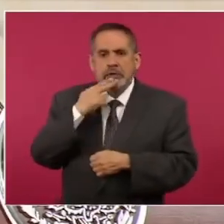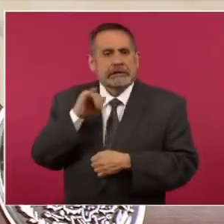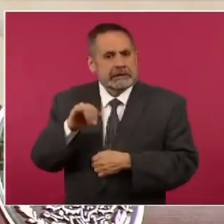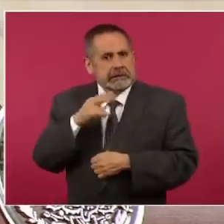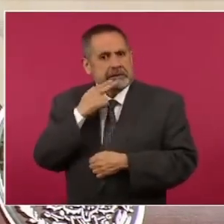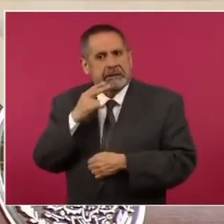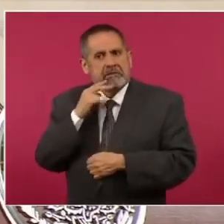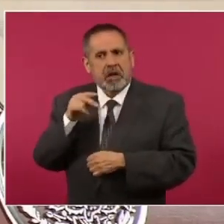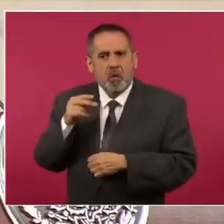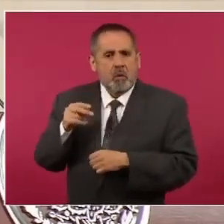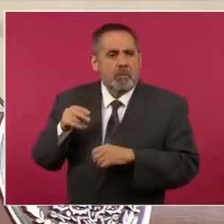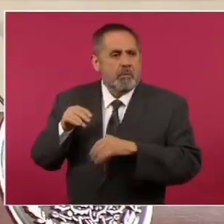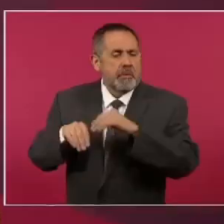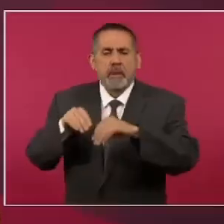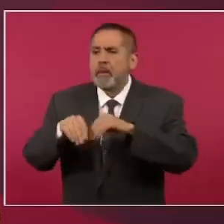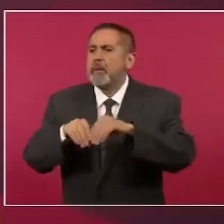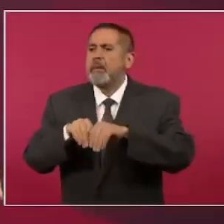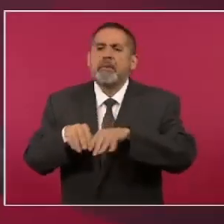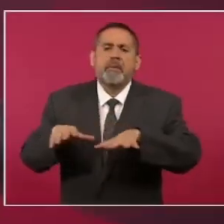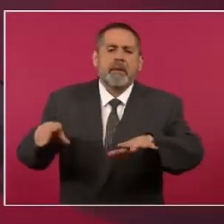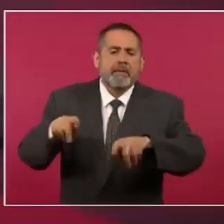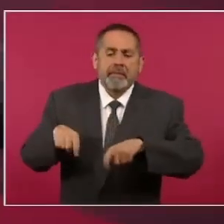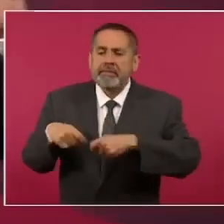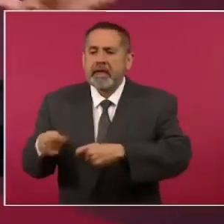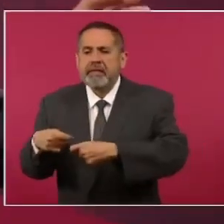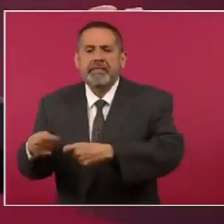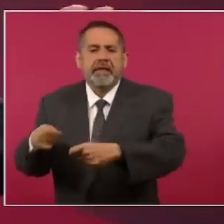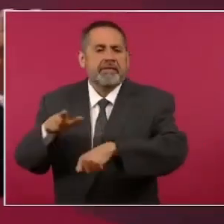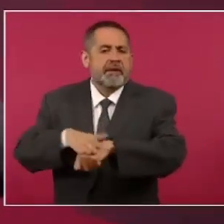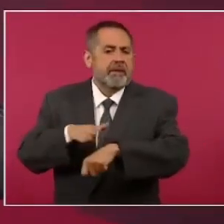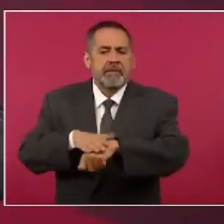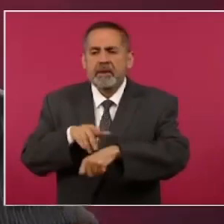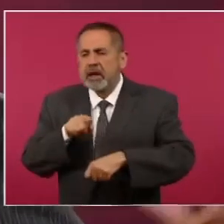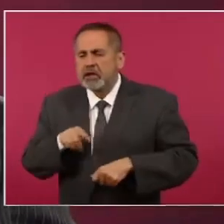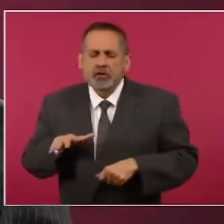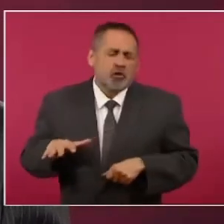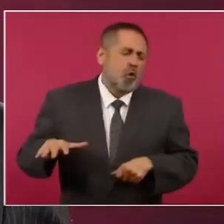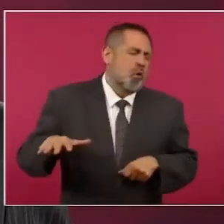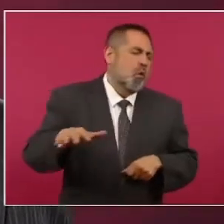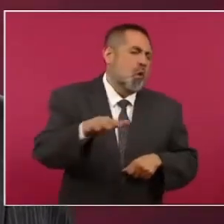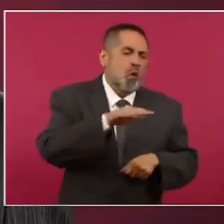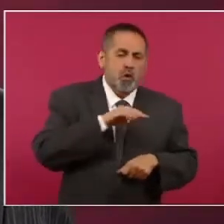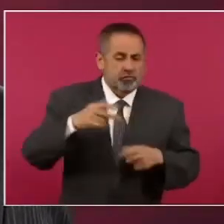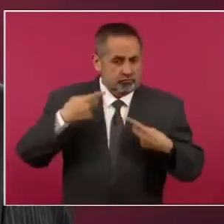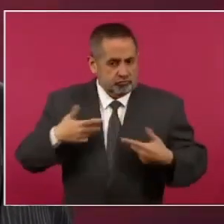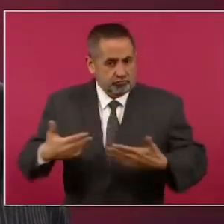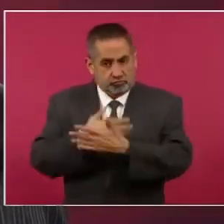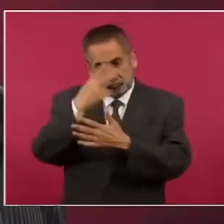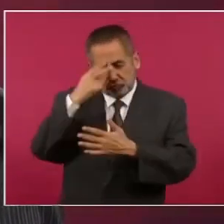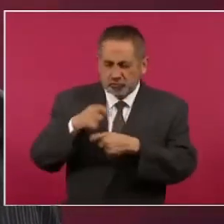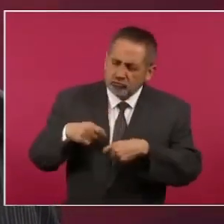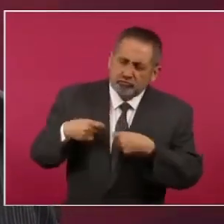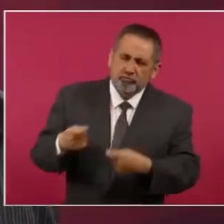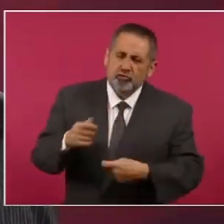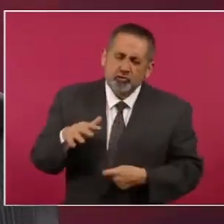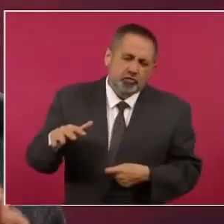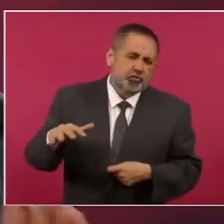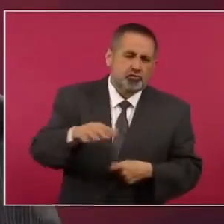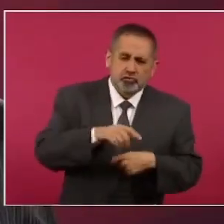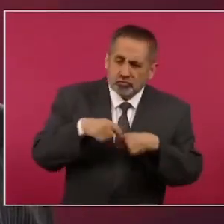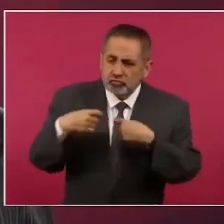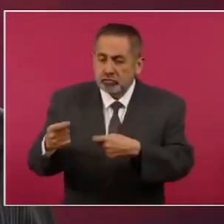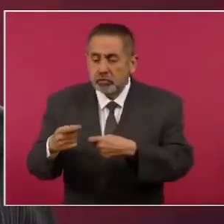utilizando para garantizar a todos los mexicanos, a quienes